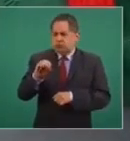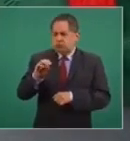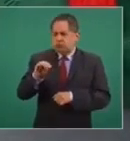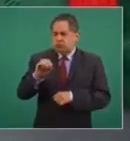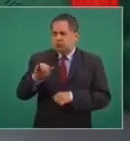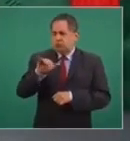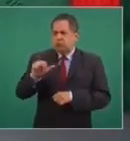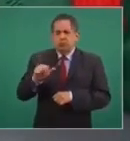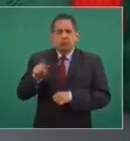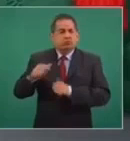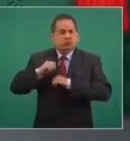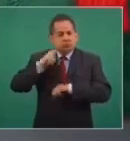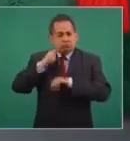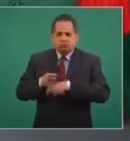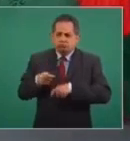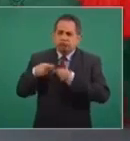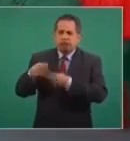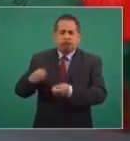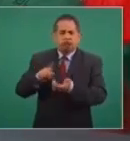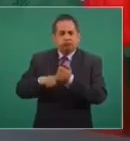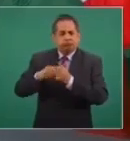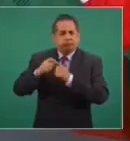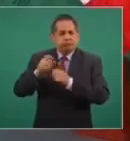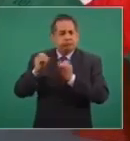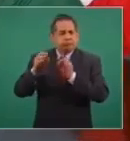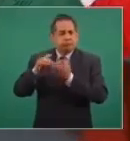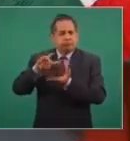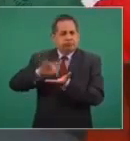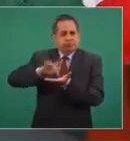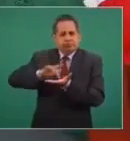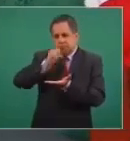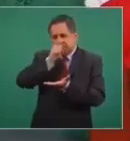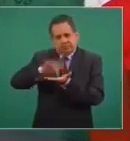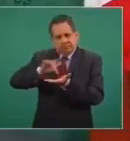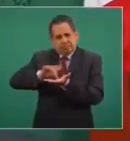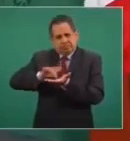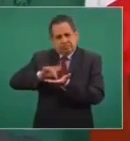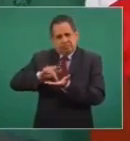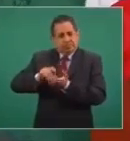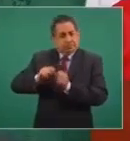para hacerse cargo de telégrafos. Es una mujer honesta,